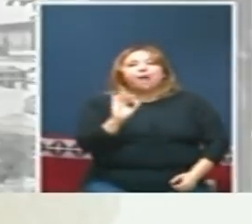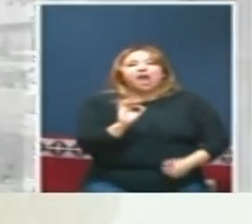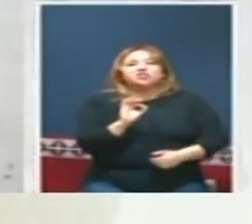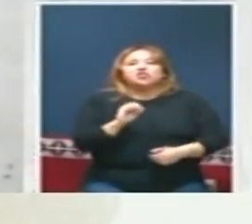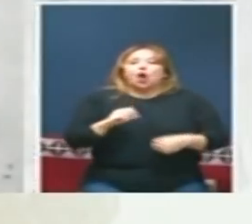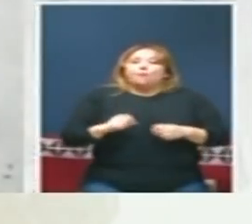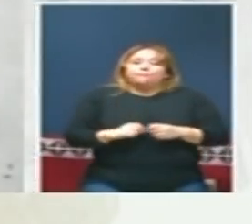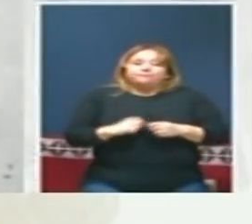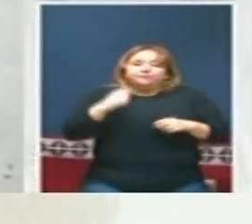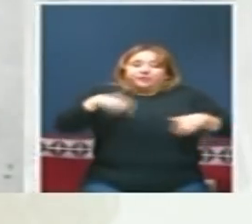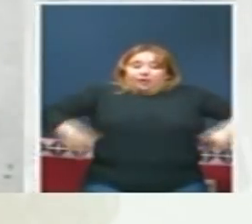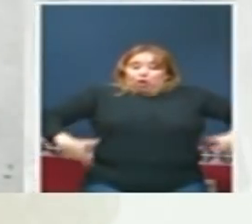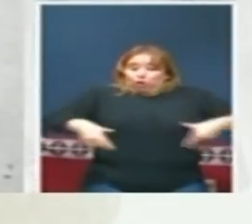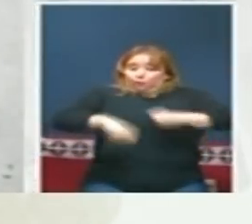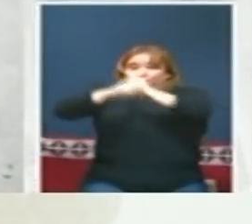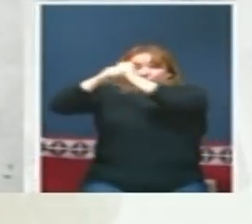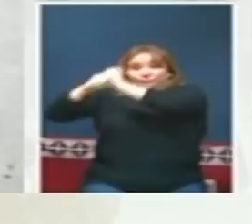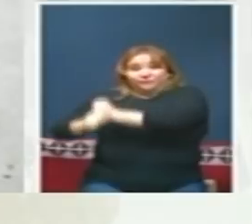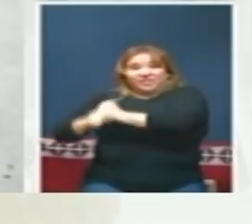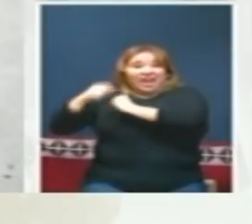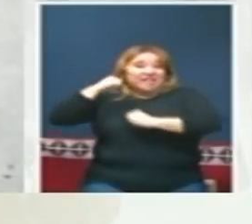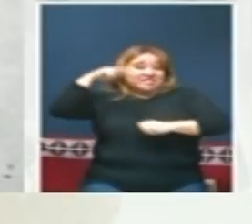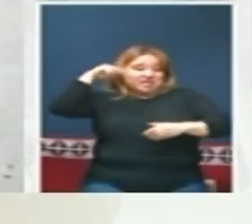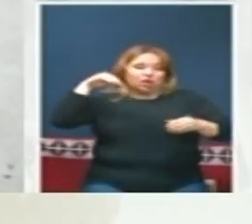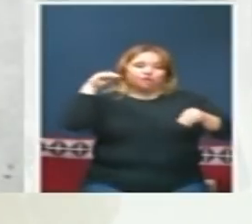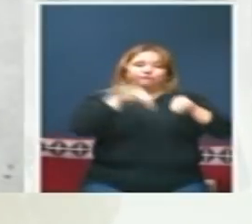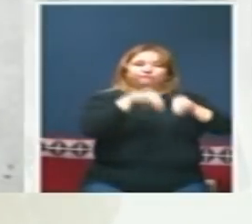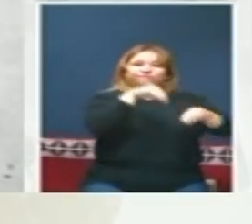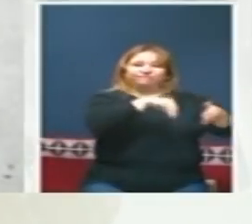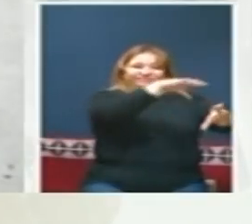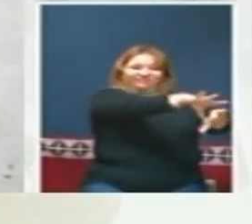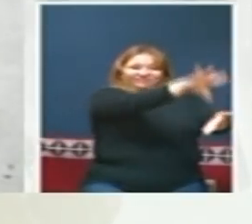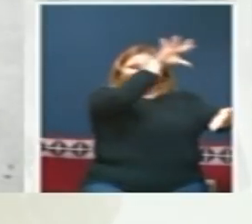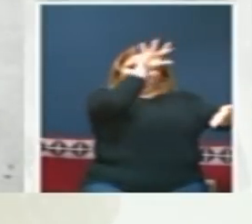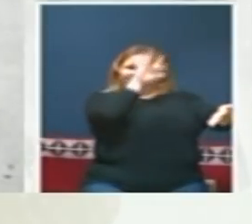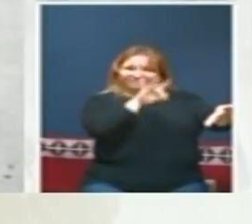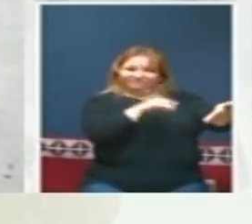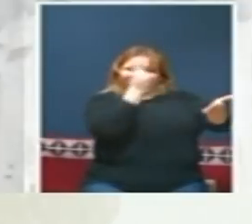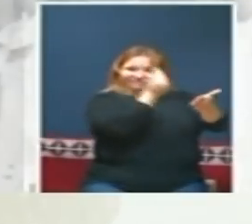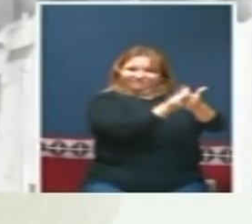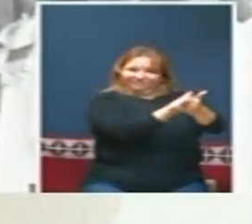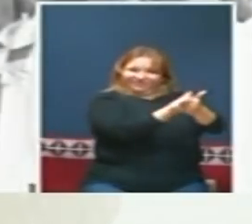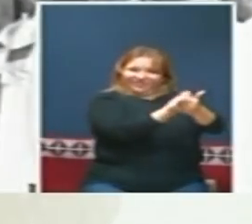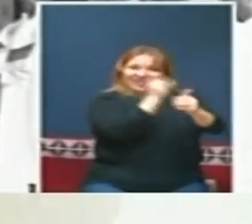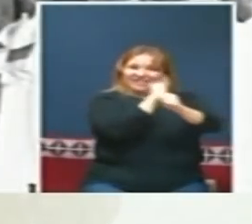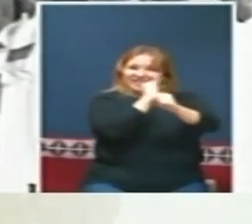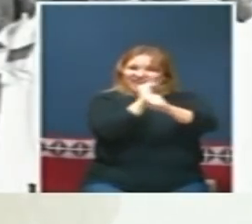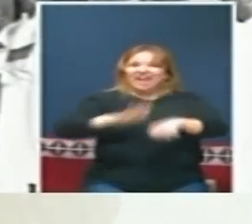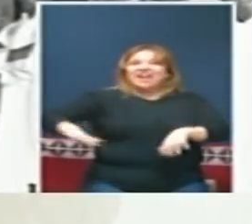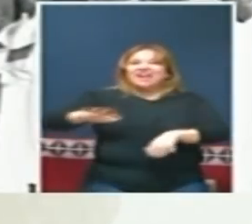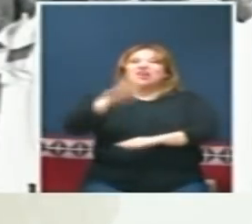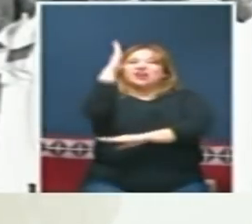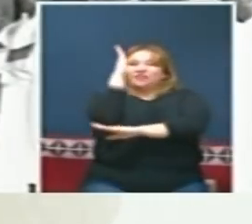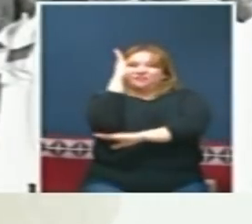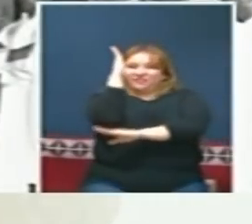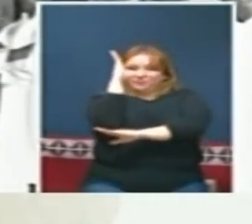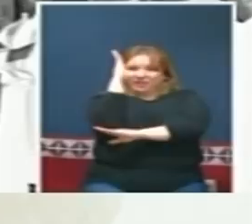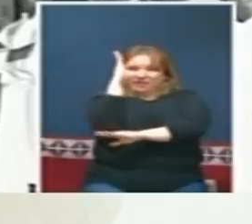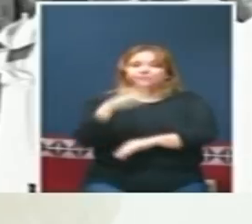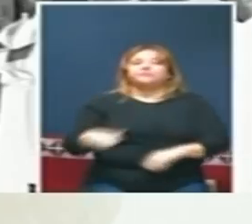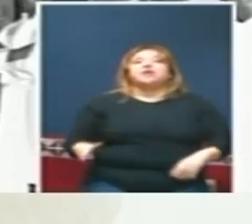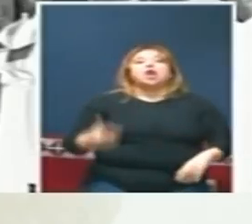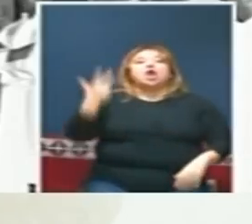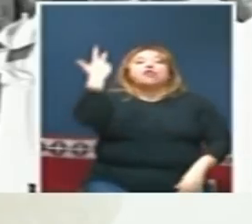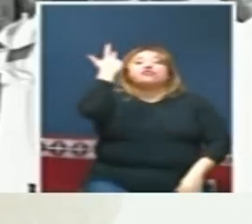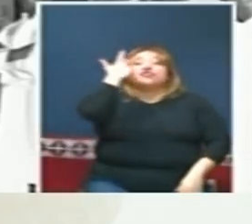Monseñor Angelelli lo nombró vicario cooperador de la parroquia El Salvador de Chamical. El domingo 18